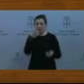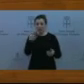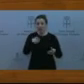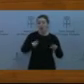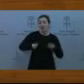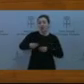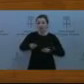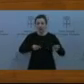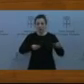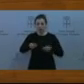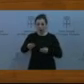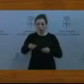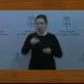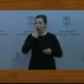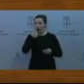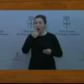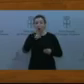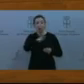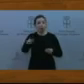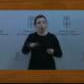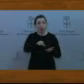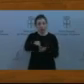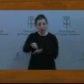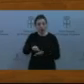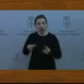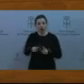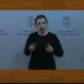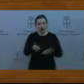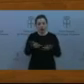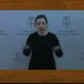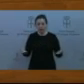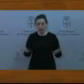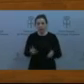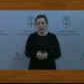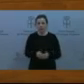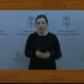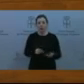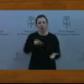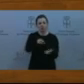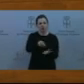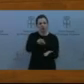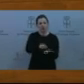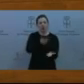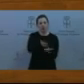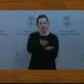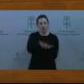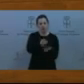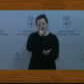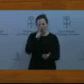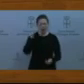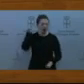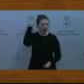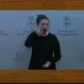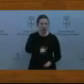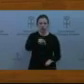ciudadanía, la sociedad nos reivindica y nos pide desde hace mucho tiempo, la flexibilidad y el facilitar